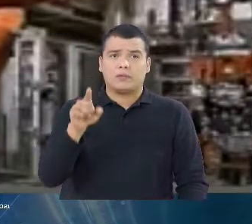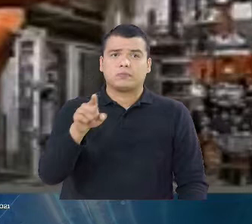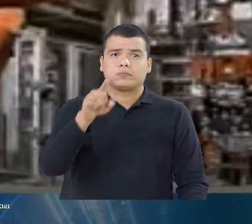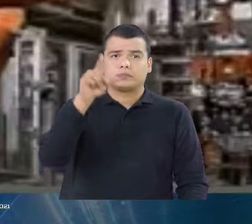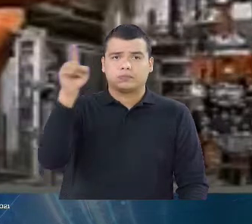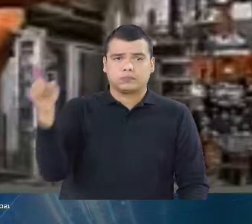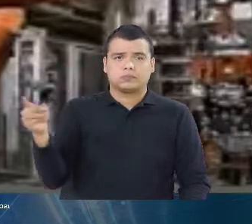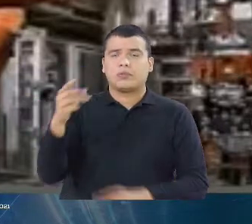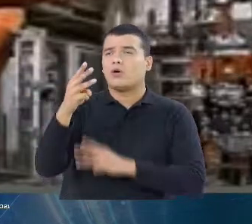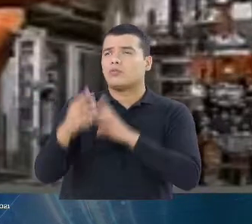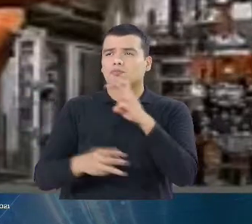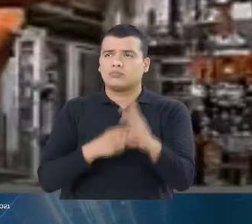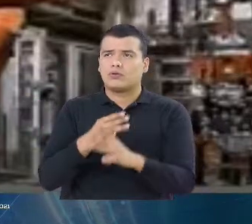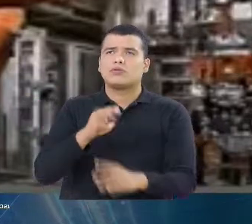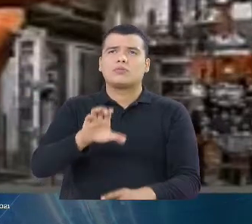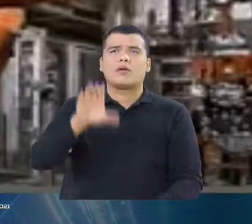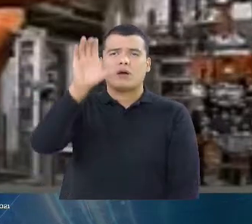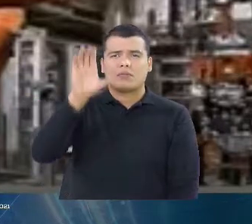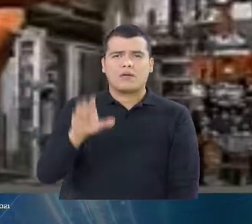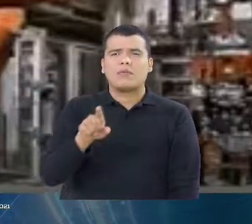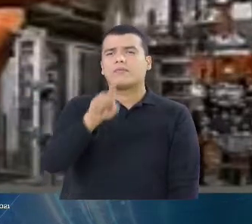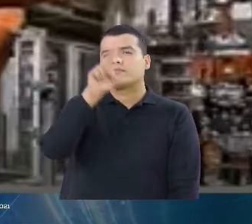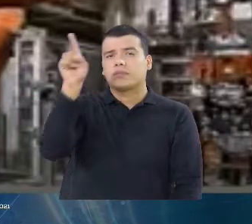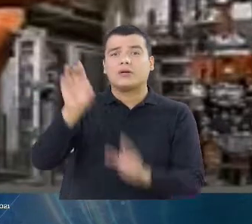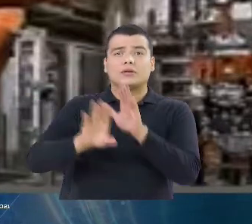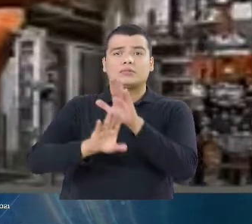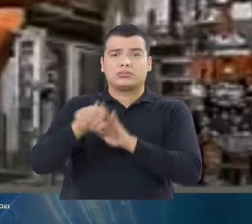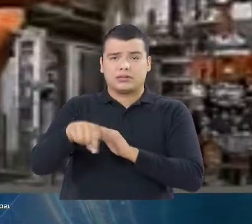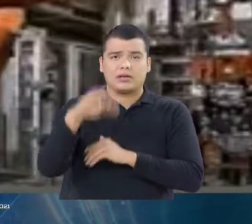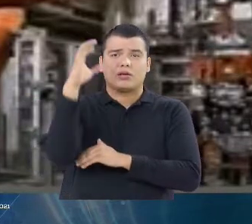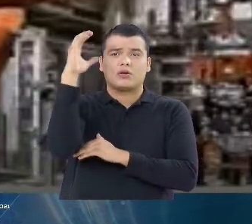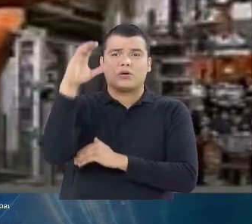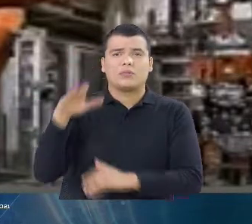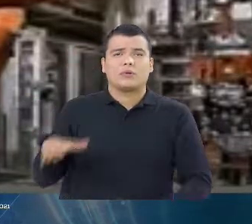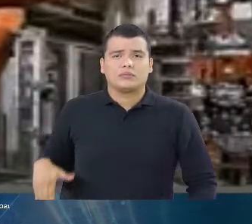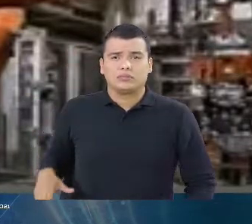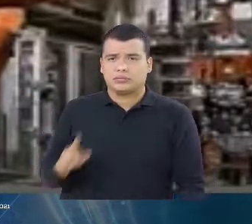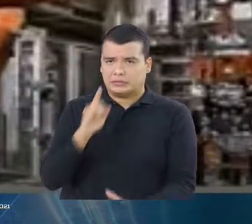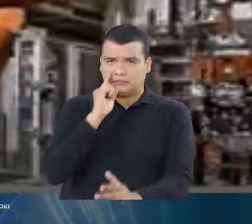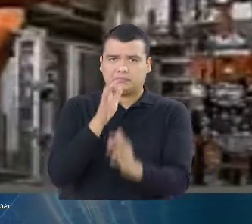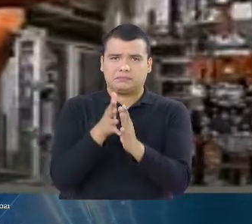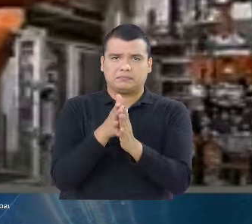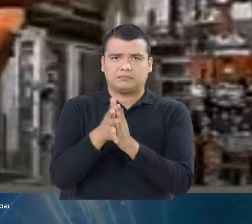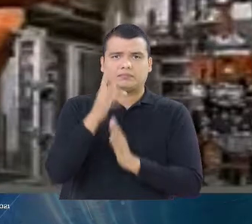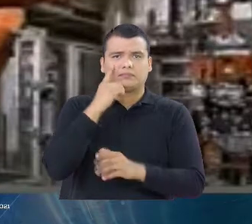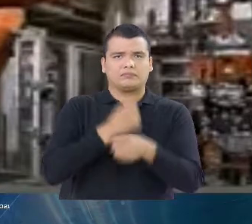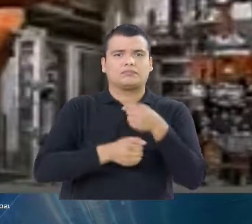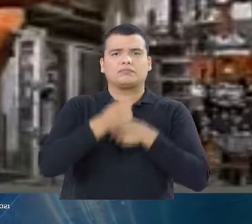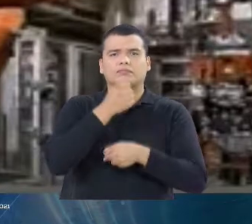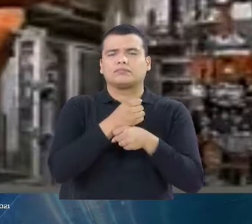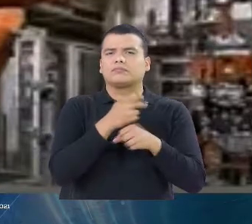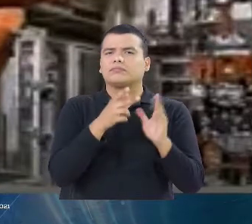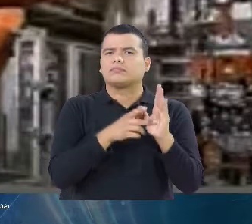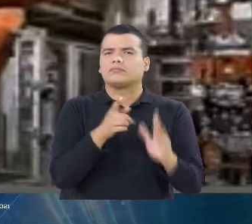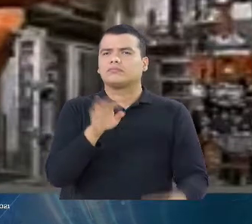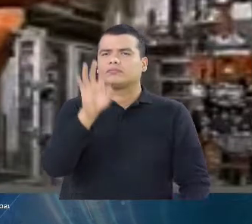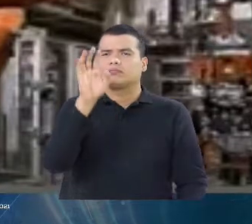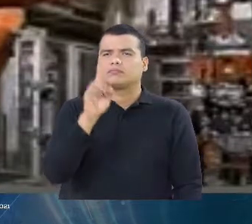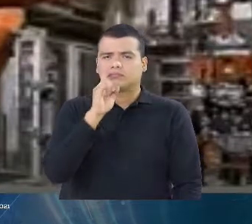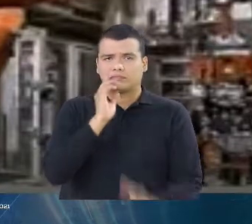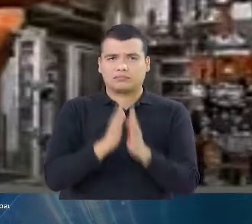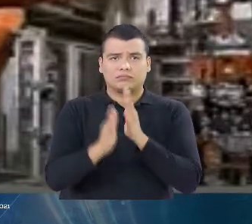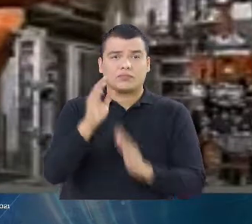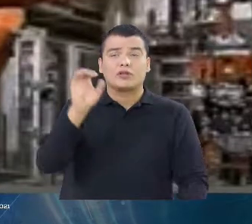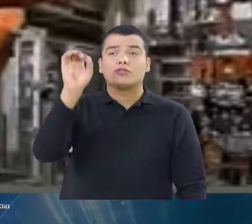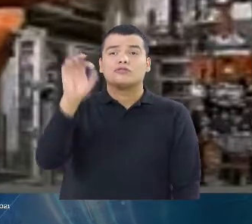con respecto a otros países, está muy quedado. Por ejemplo, la imagen que les muestro es del año 2019, donde Corea del Sur, por